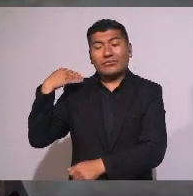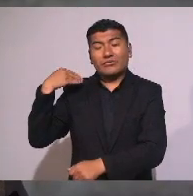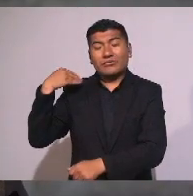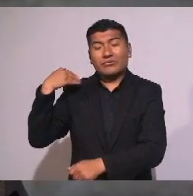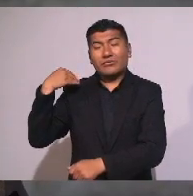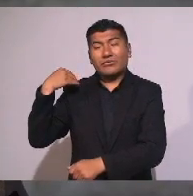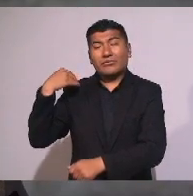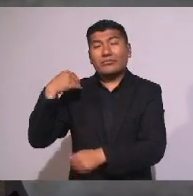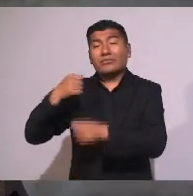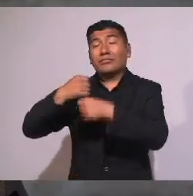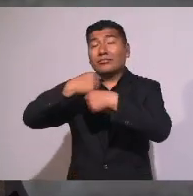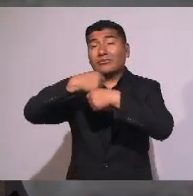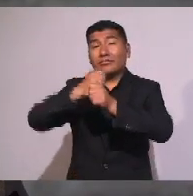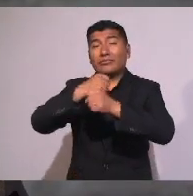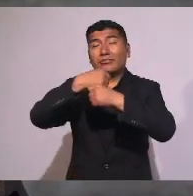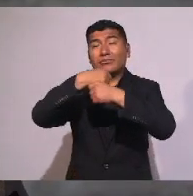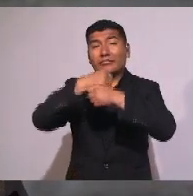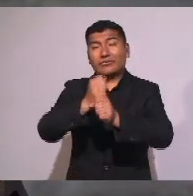la creación,